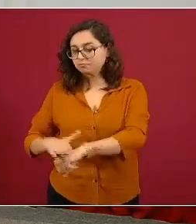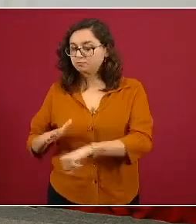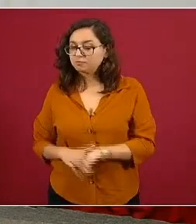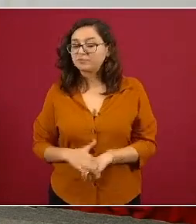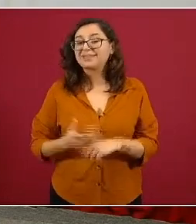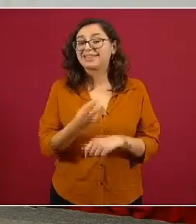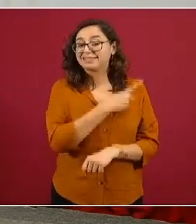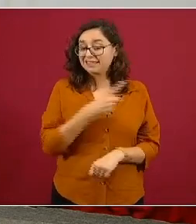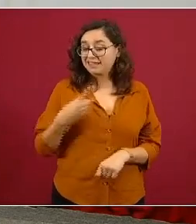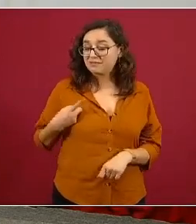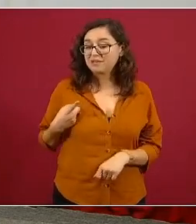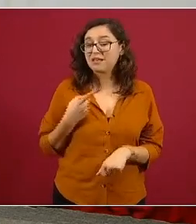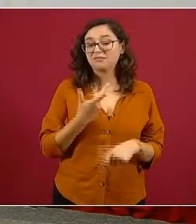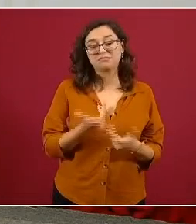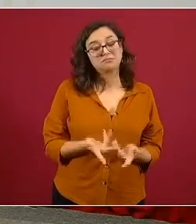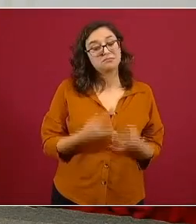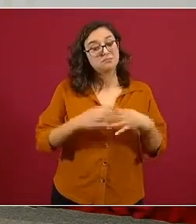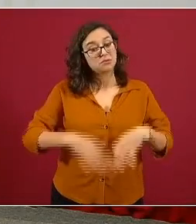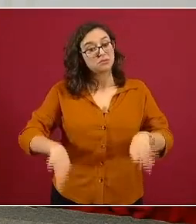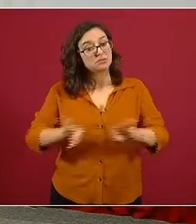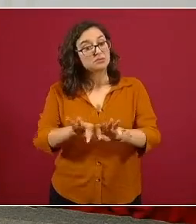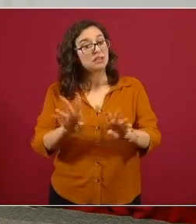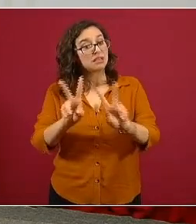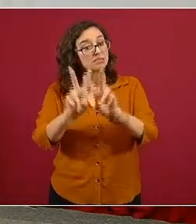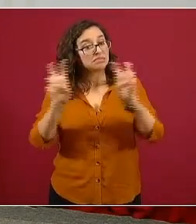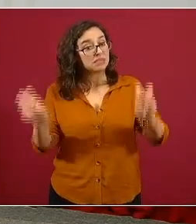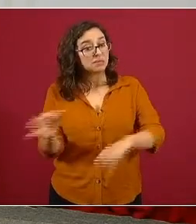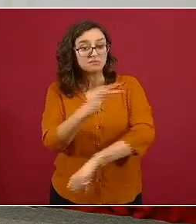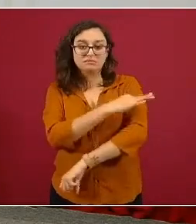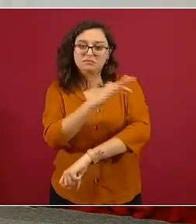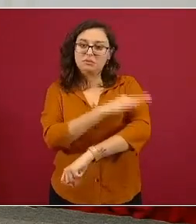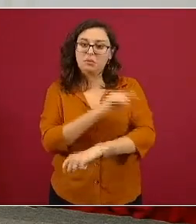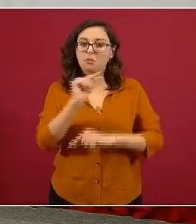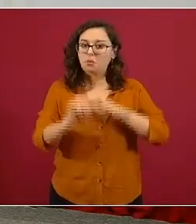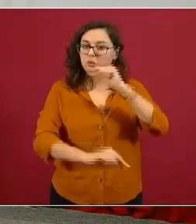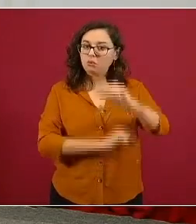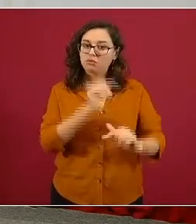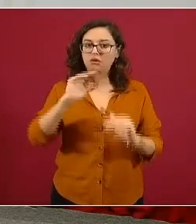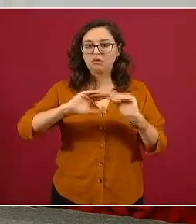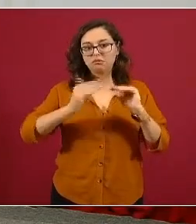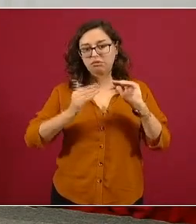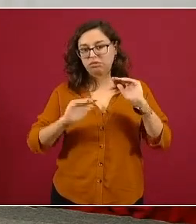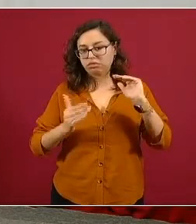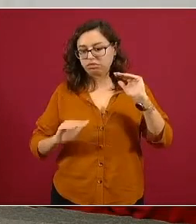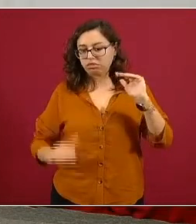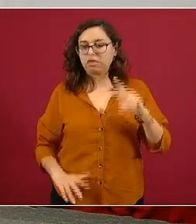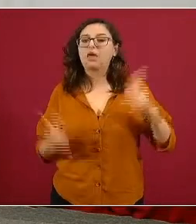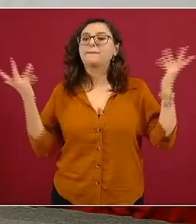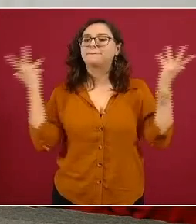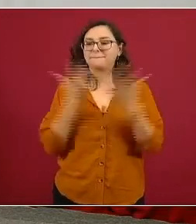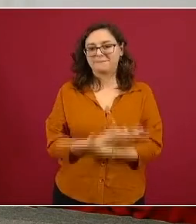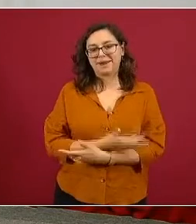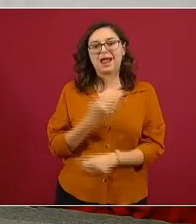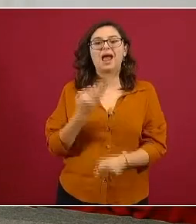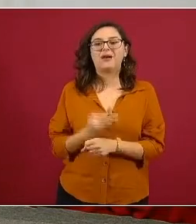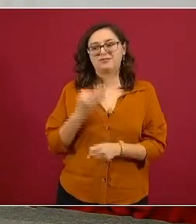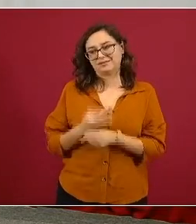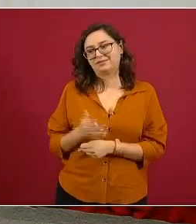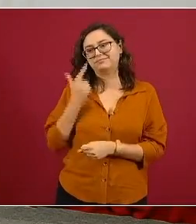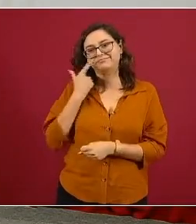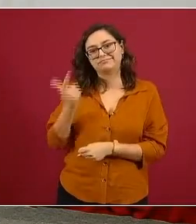operativos, alertamos de la degradación que estaba teniendo la cobertura vacunal contra sarampión y lo vemos ilustrado en este